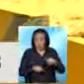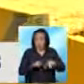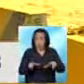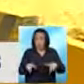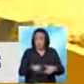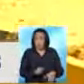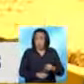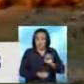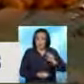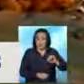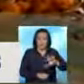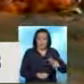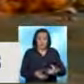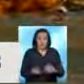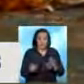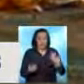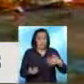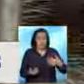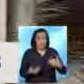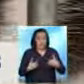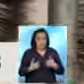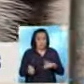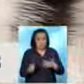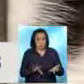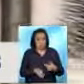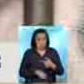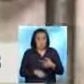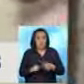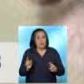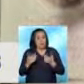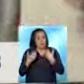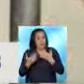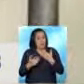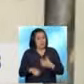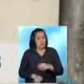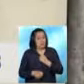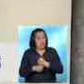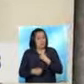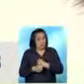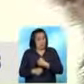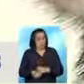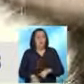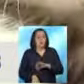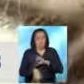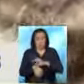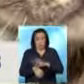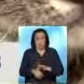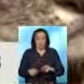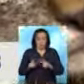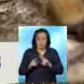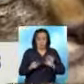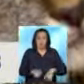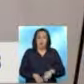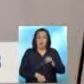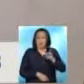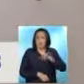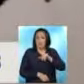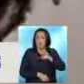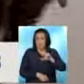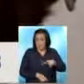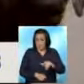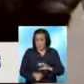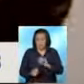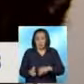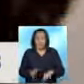con ello muchos animales habían perecido. Sin embargo, gracias a la noble labor del veterinario Miguel Castro y su equipo de trabajo,